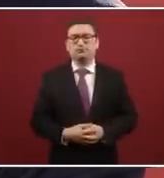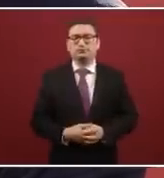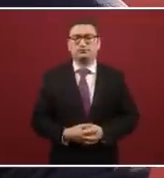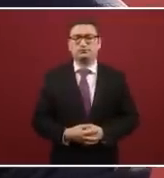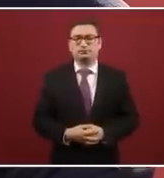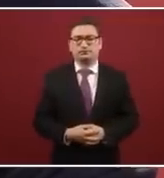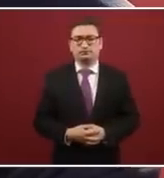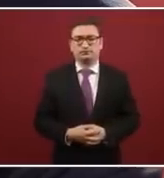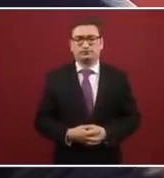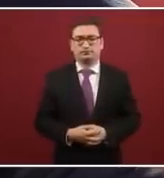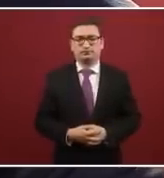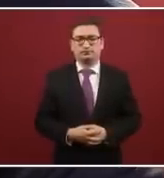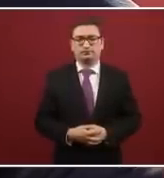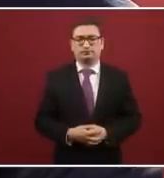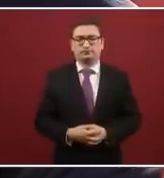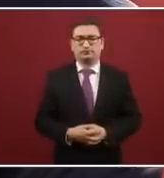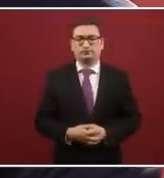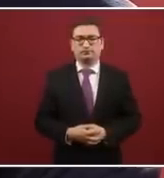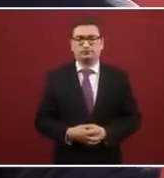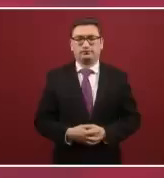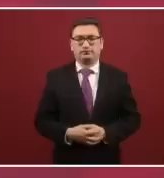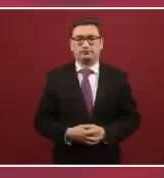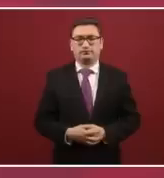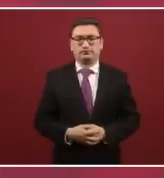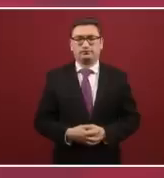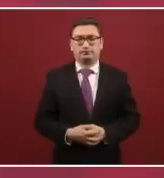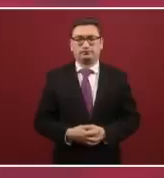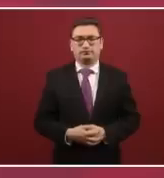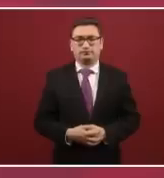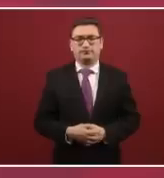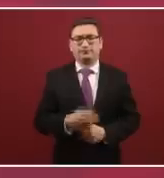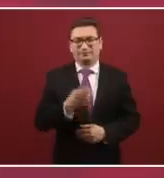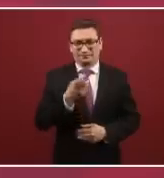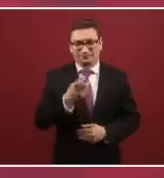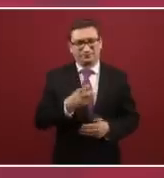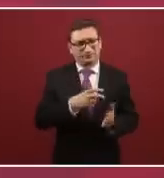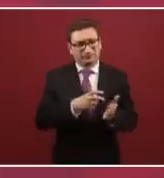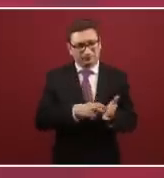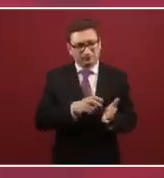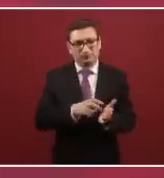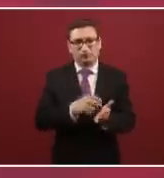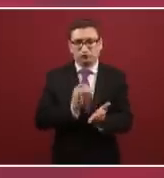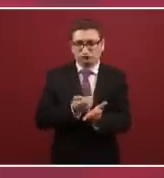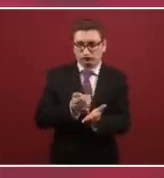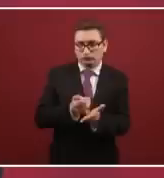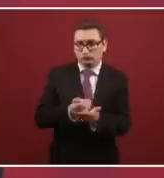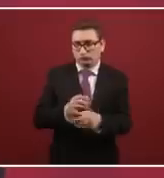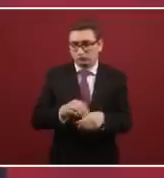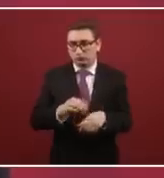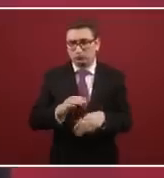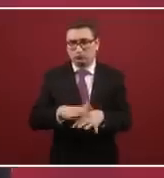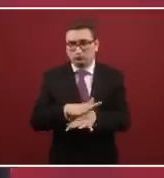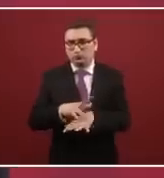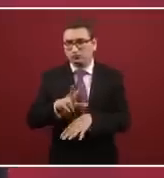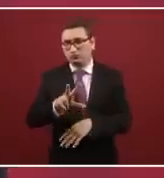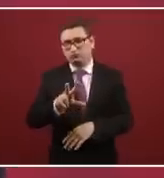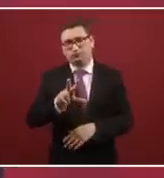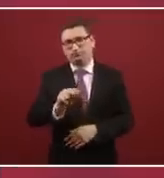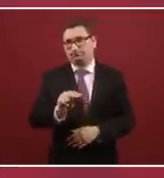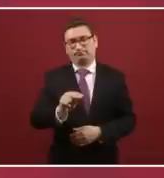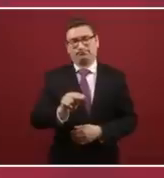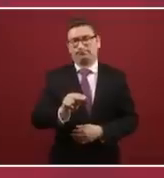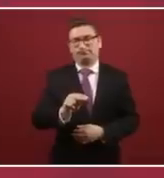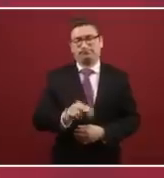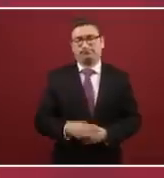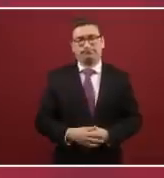en eso de las modificaciones de impuestos, ahí no vamos a